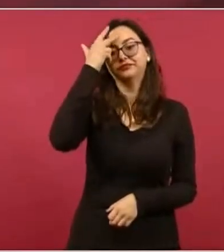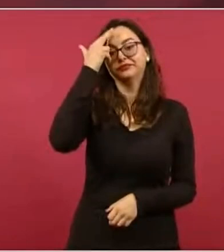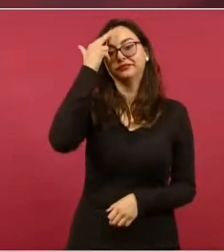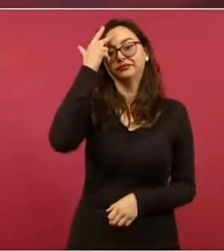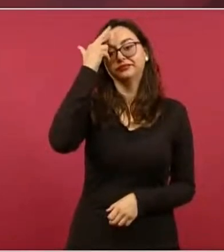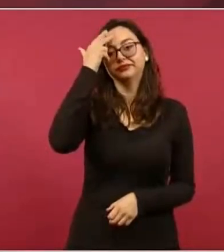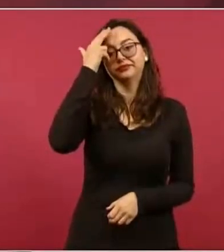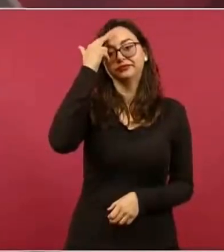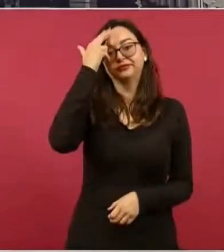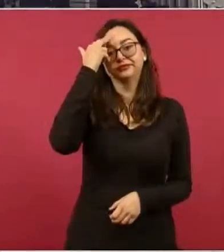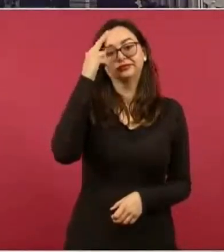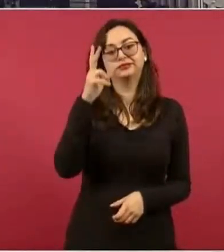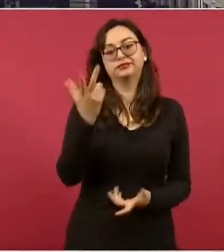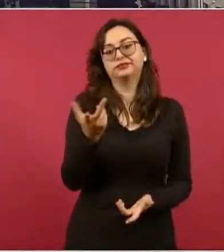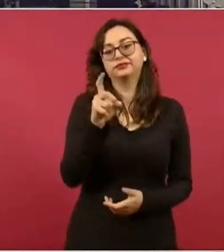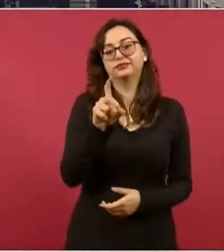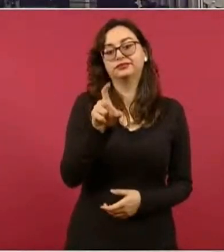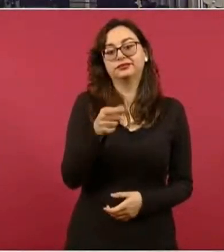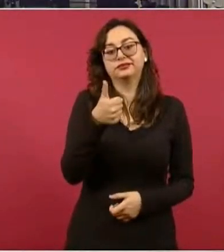se mantuvo